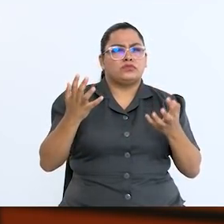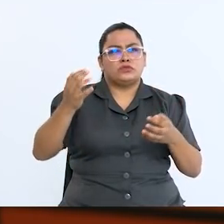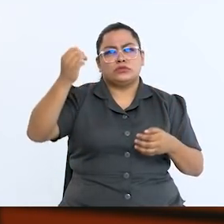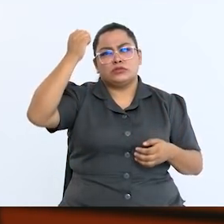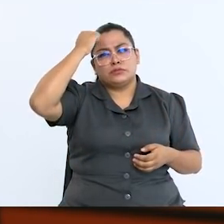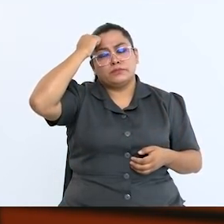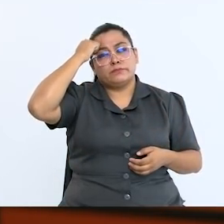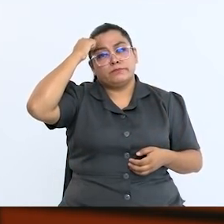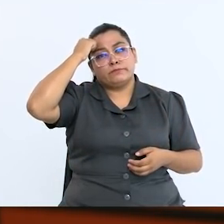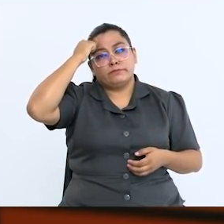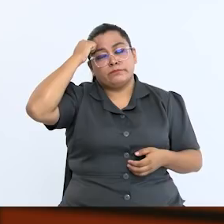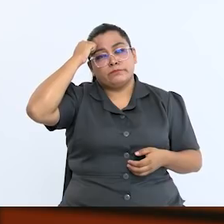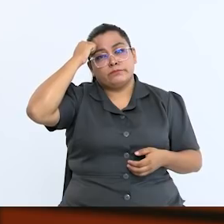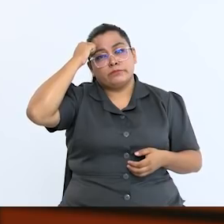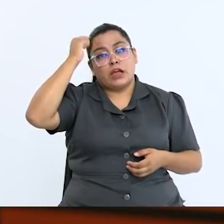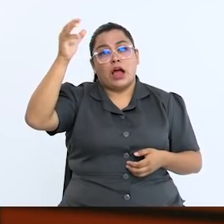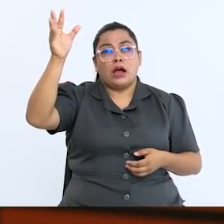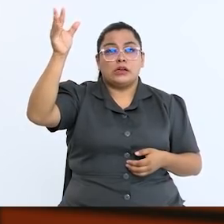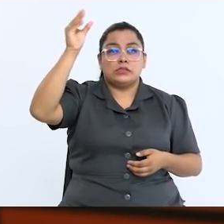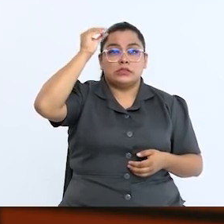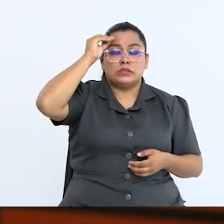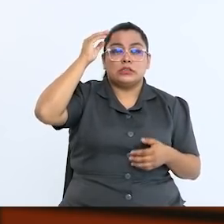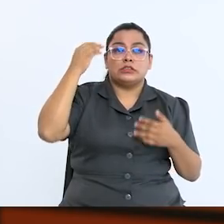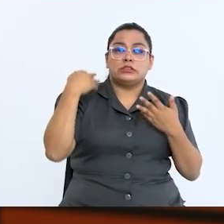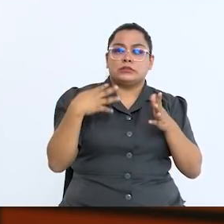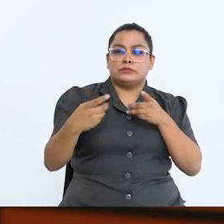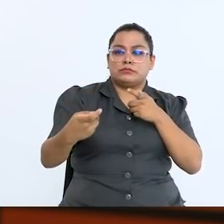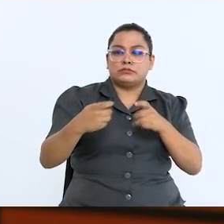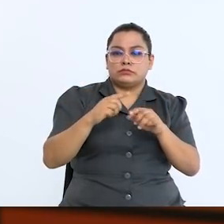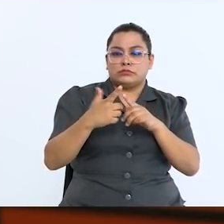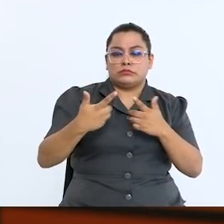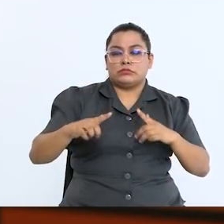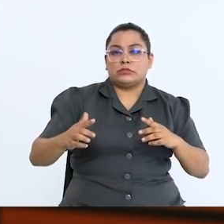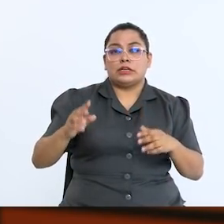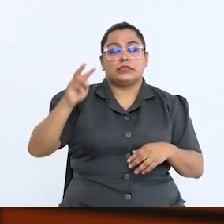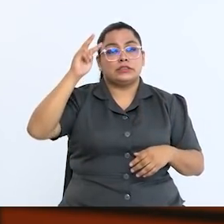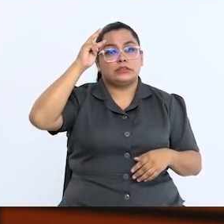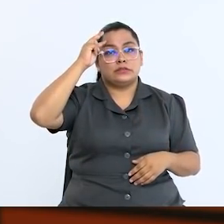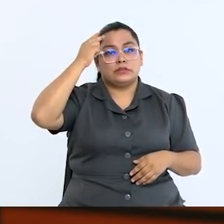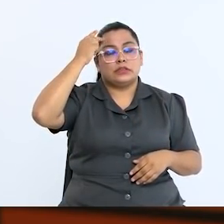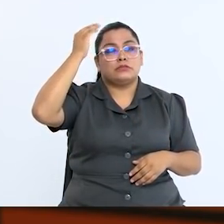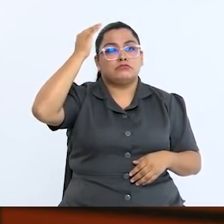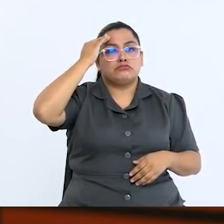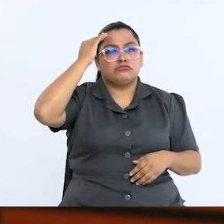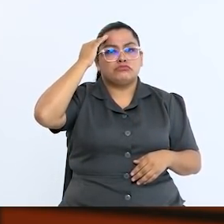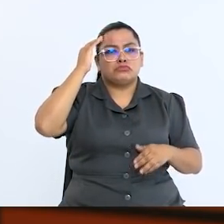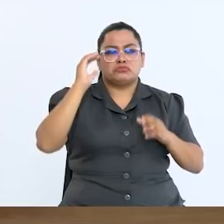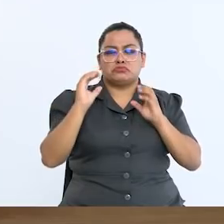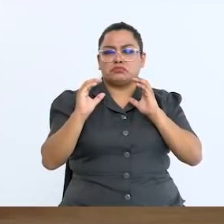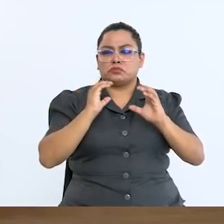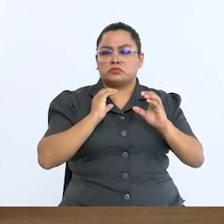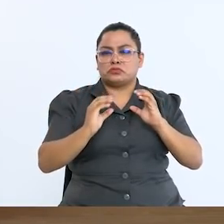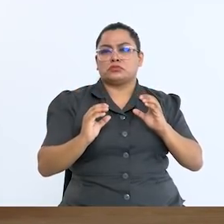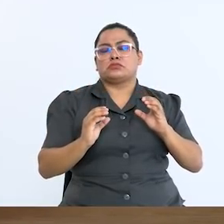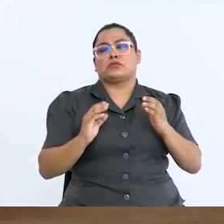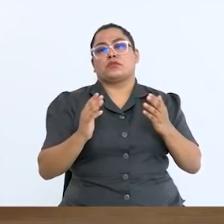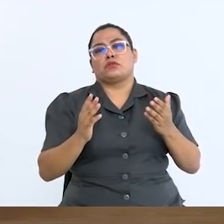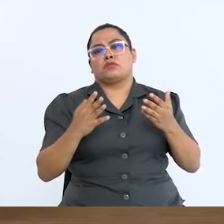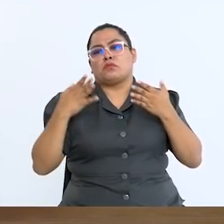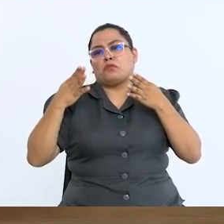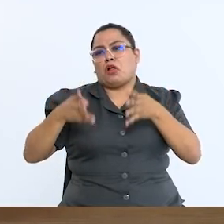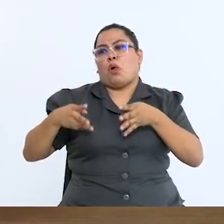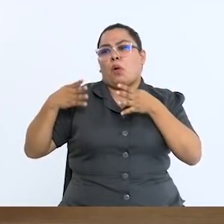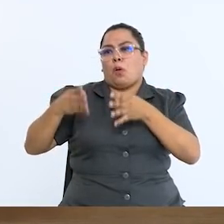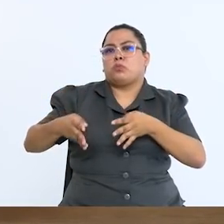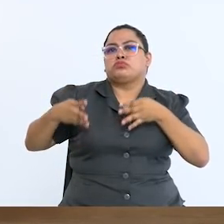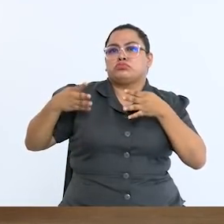cúmulo de aprendizaje adquirido. ¿Eso qué quiere decir? Que ya tienen un dominio de la lengua hablada, es decir, saben entablar una conversación con